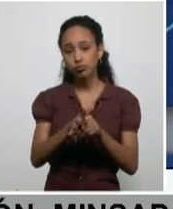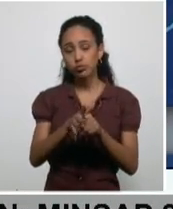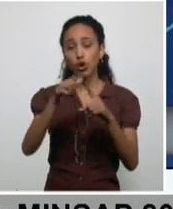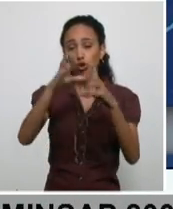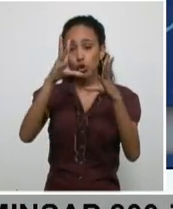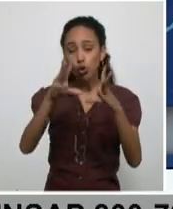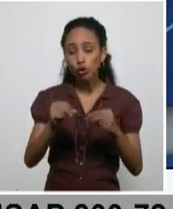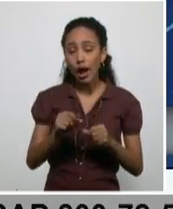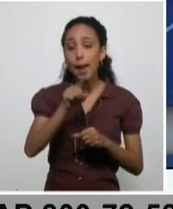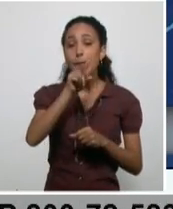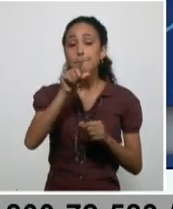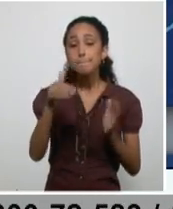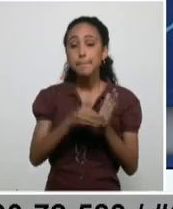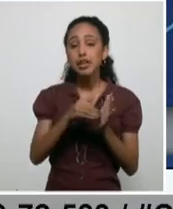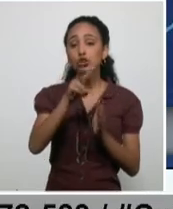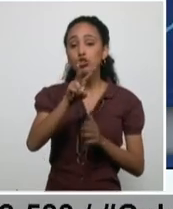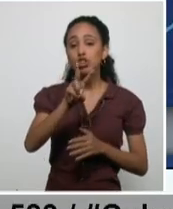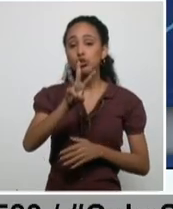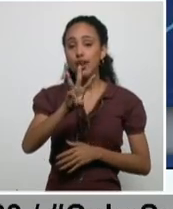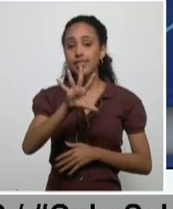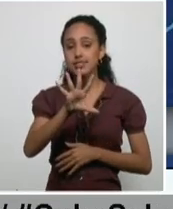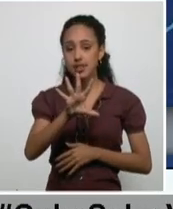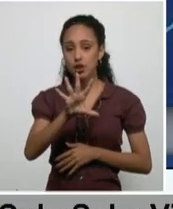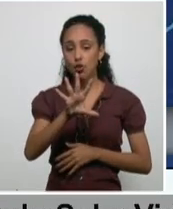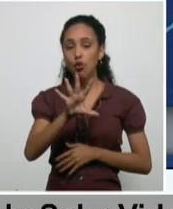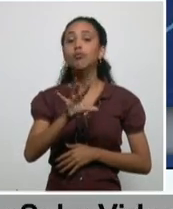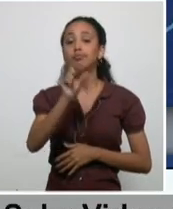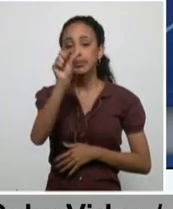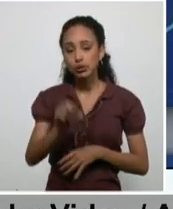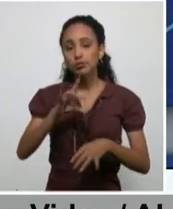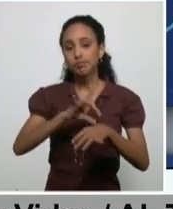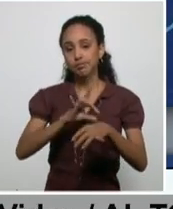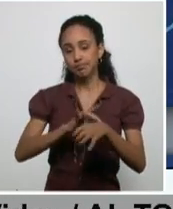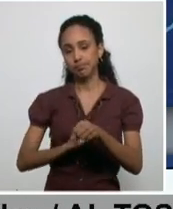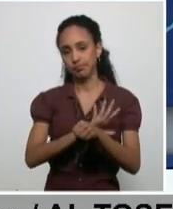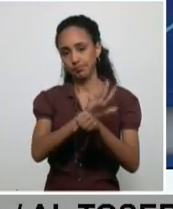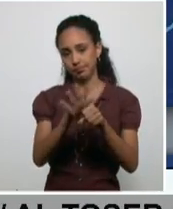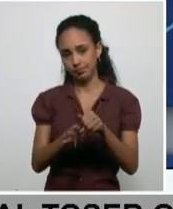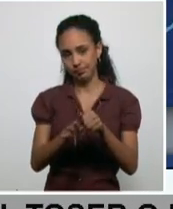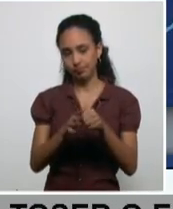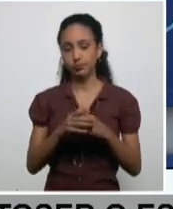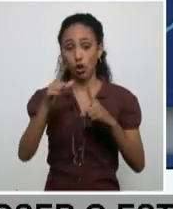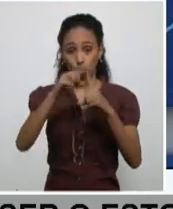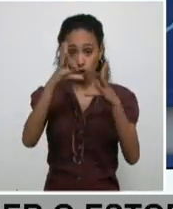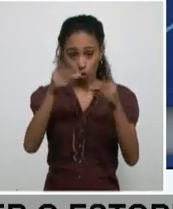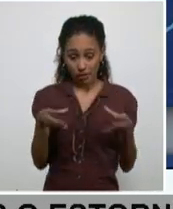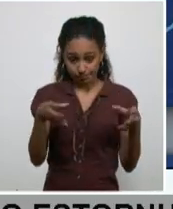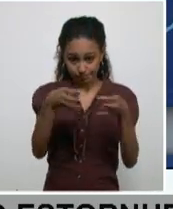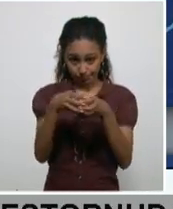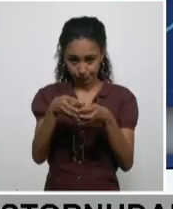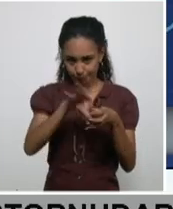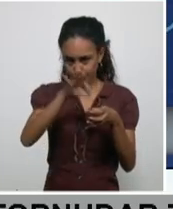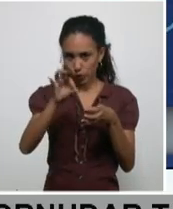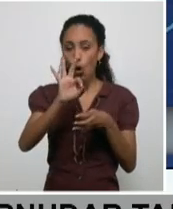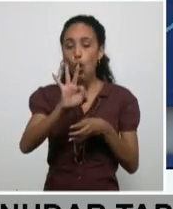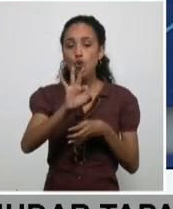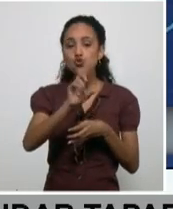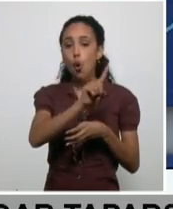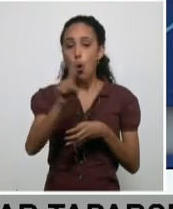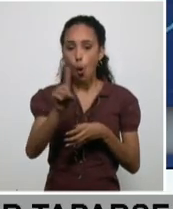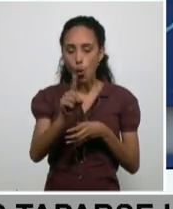de 1.235 pacientes diagnosticados con la enfermedad. De este total, 811 presentan